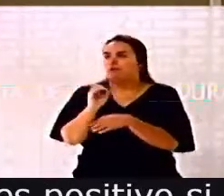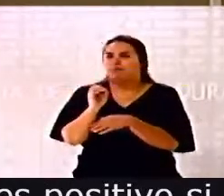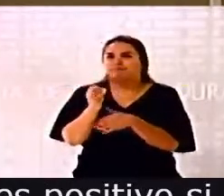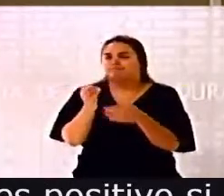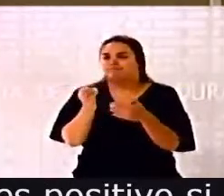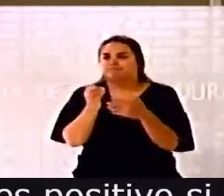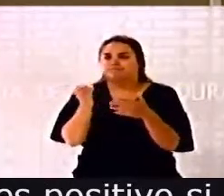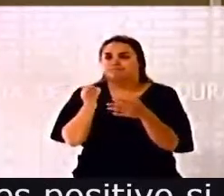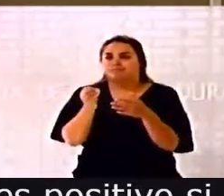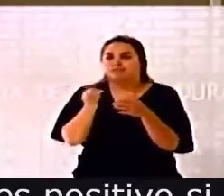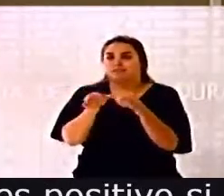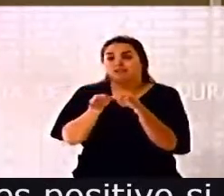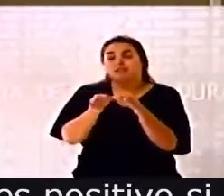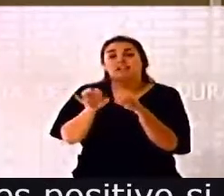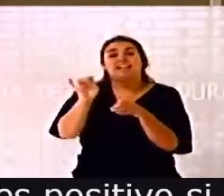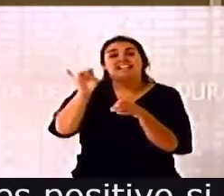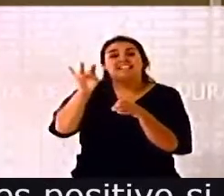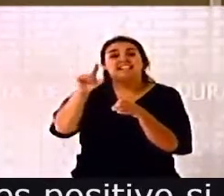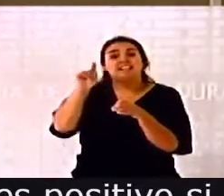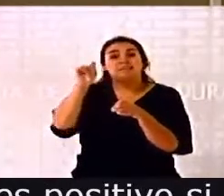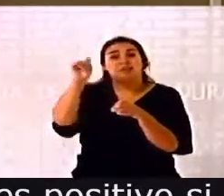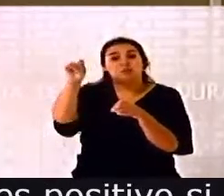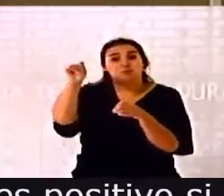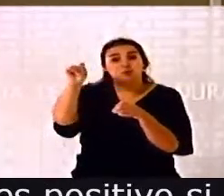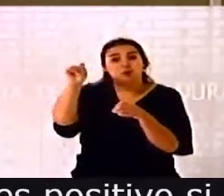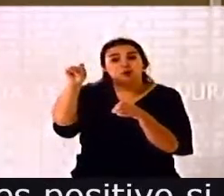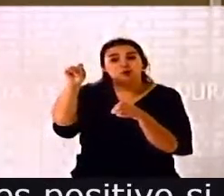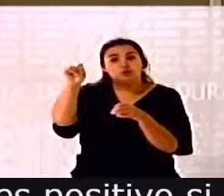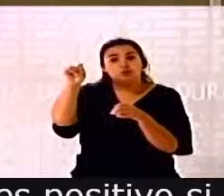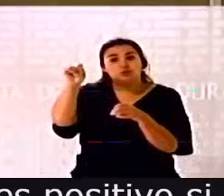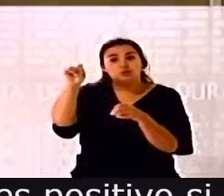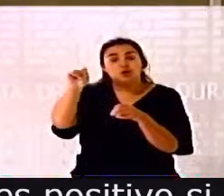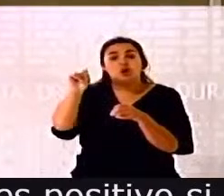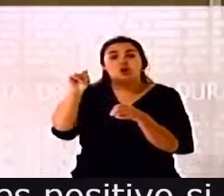que está más de 15 minutos cerca de él, a menos de 2 metros,